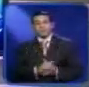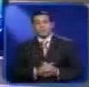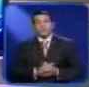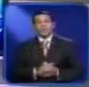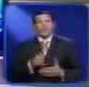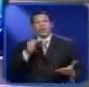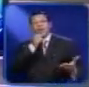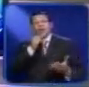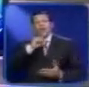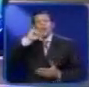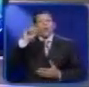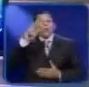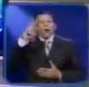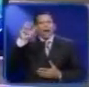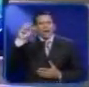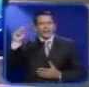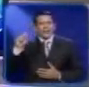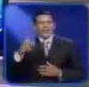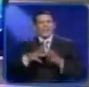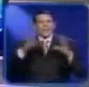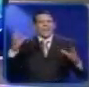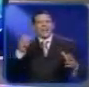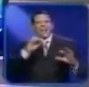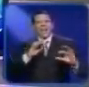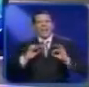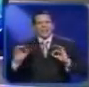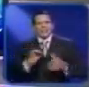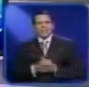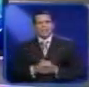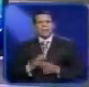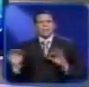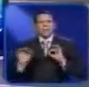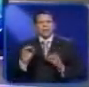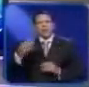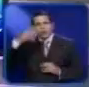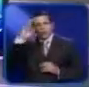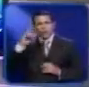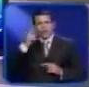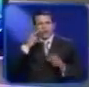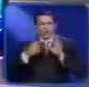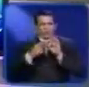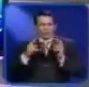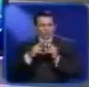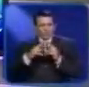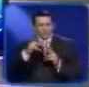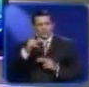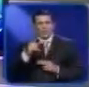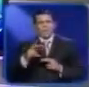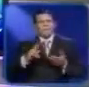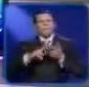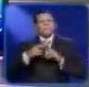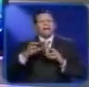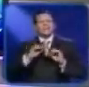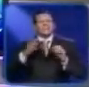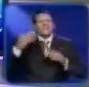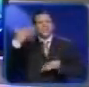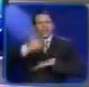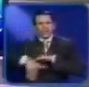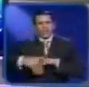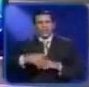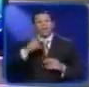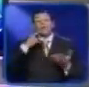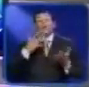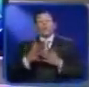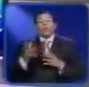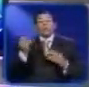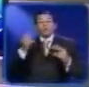el concierto que el cantante Juanes, junto a otros grandes artistas, está planificando en Cuba, denominado, como saben, Paz sin Fronteras, ha causado muchísima polémica.